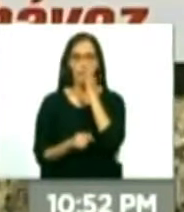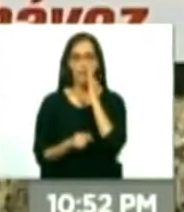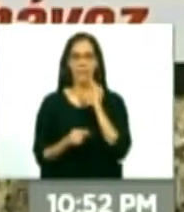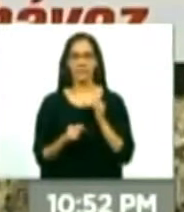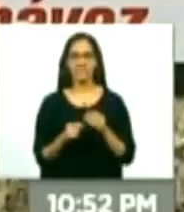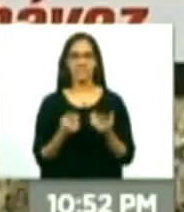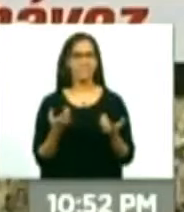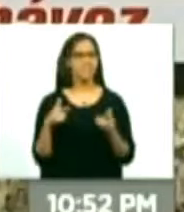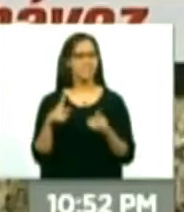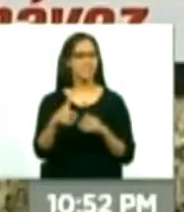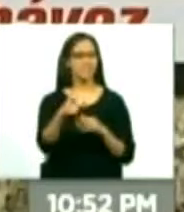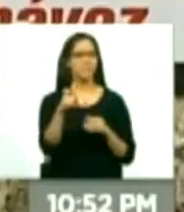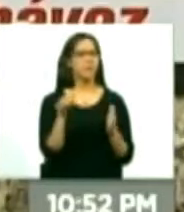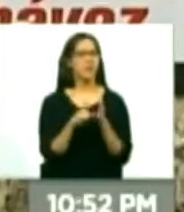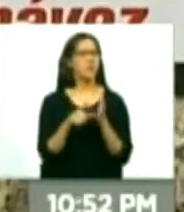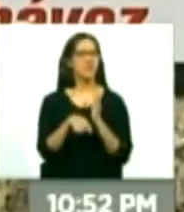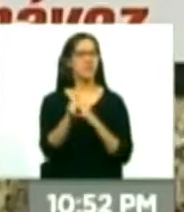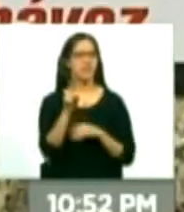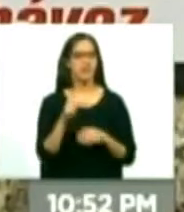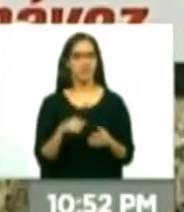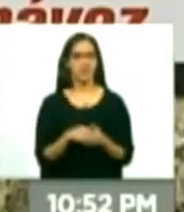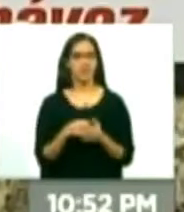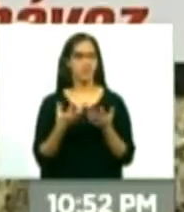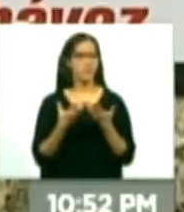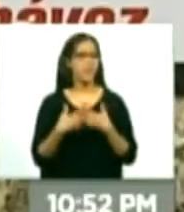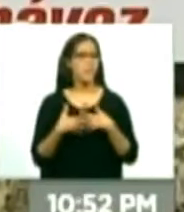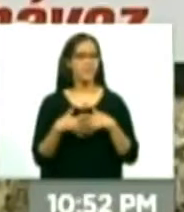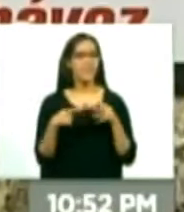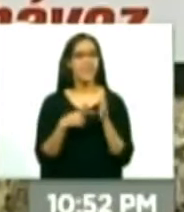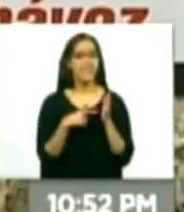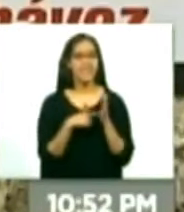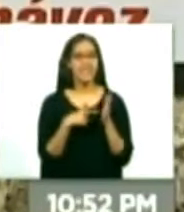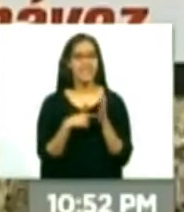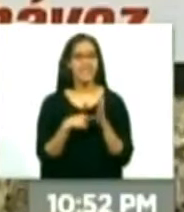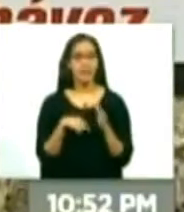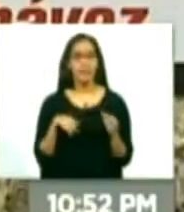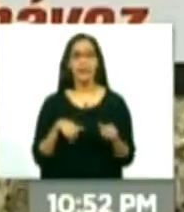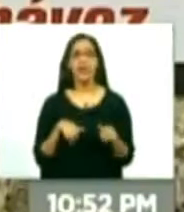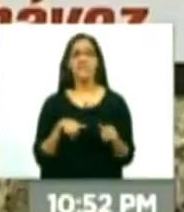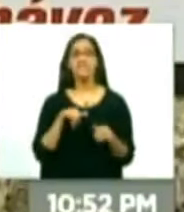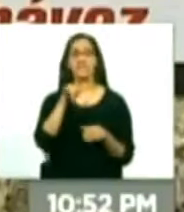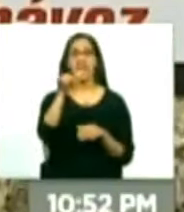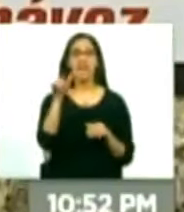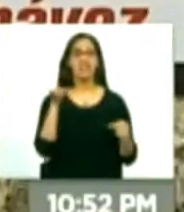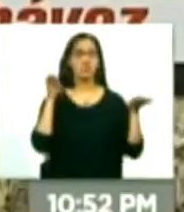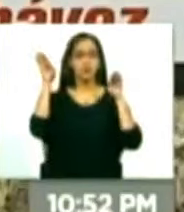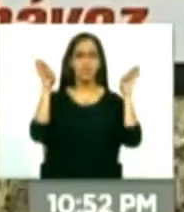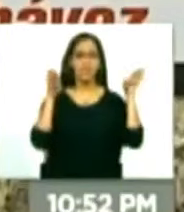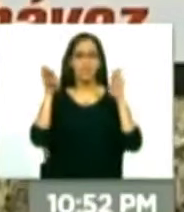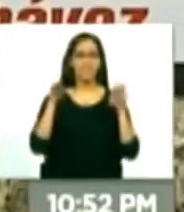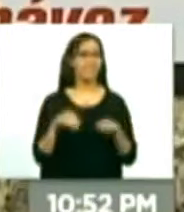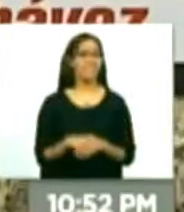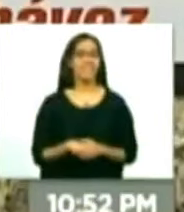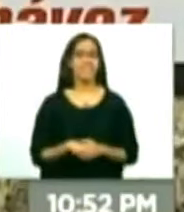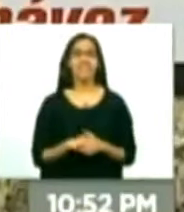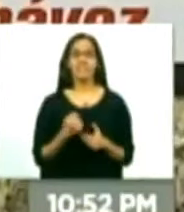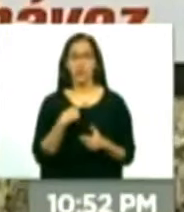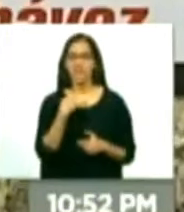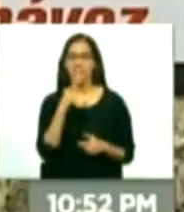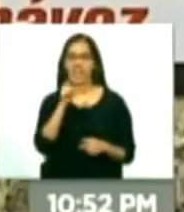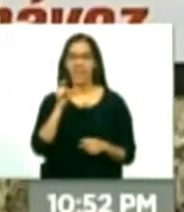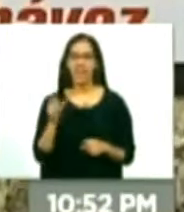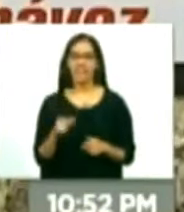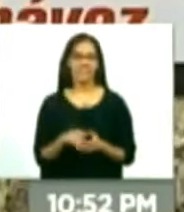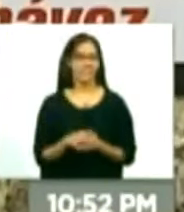¿Qué ruta es esa? ¿Por dónde iba? Es una empresa de alquiler de para viajes turísticos. Es tan chimbo. Bueno, yo le dije a la gente que no